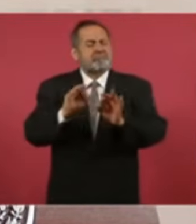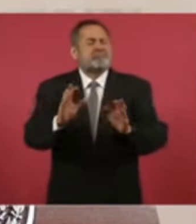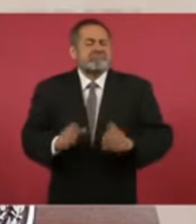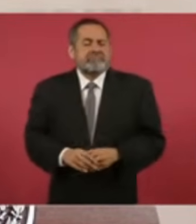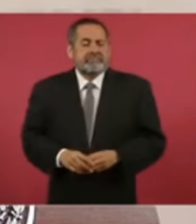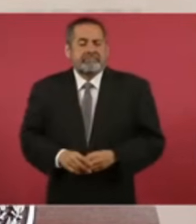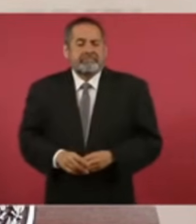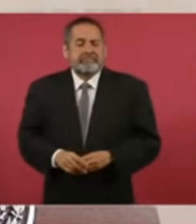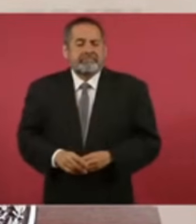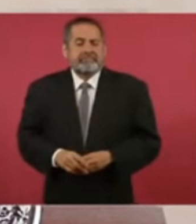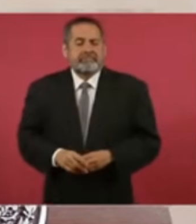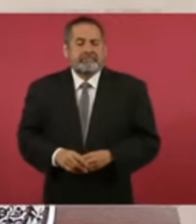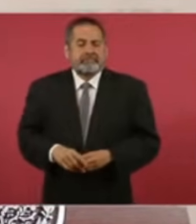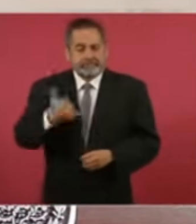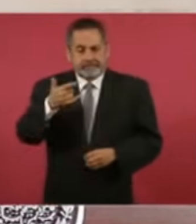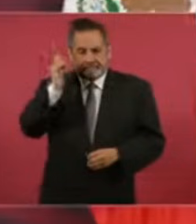y espero,